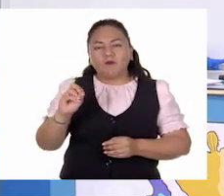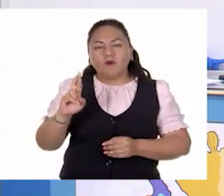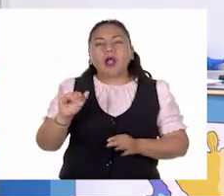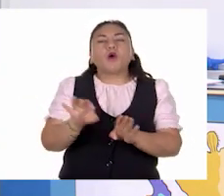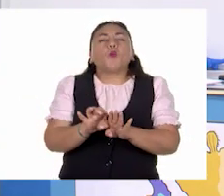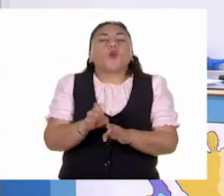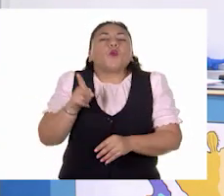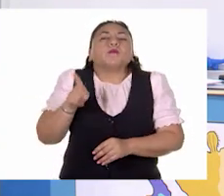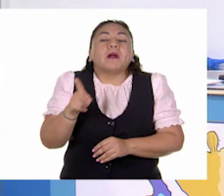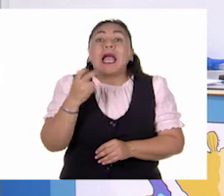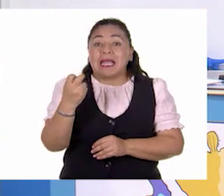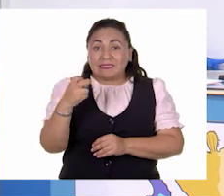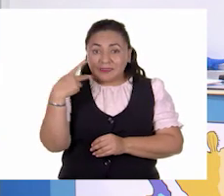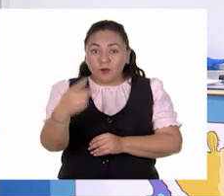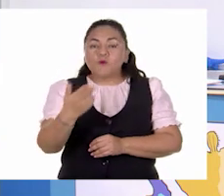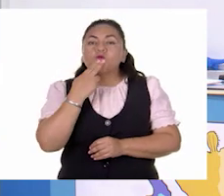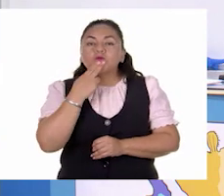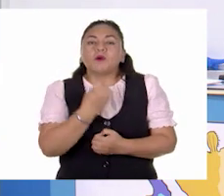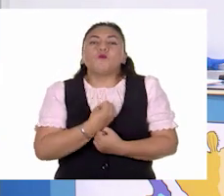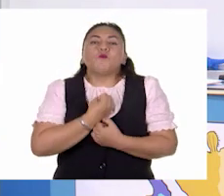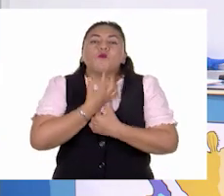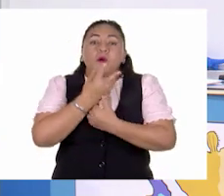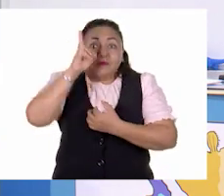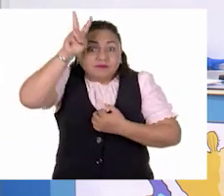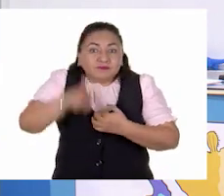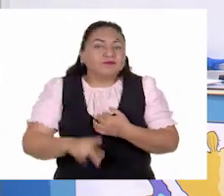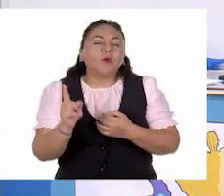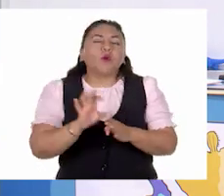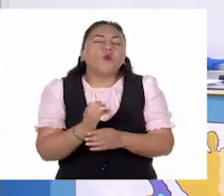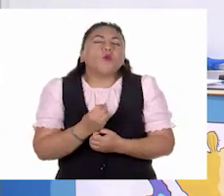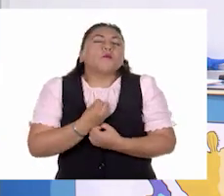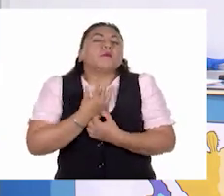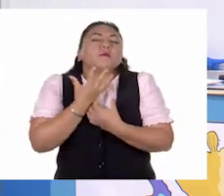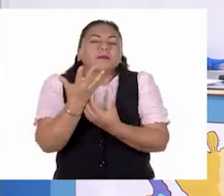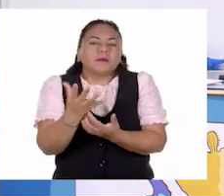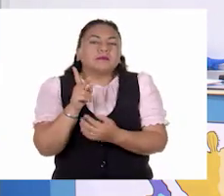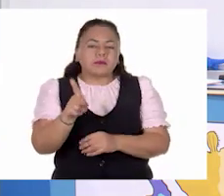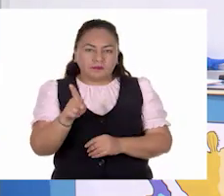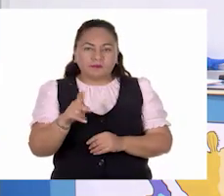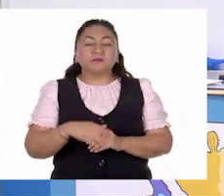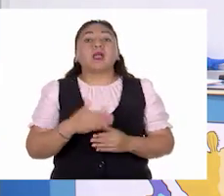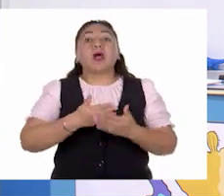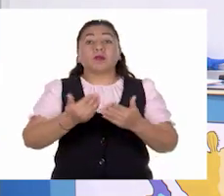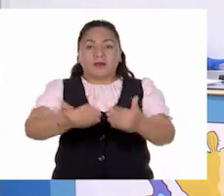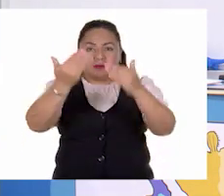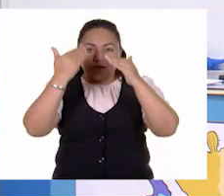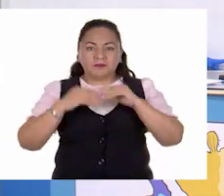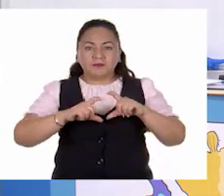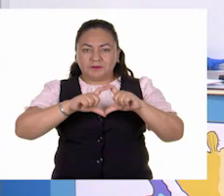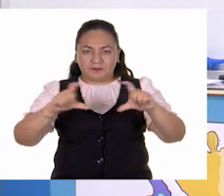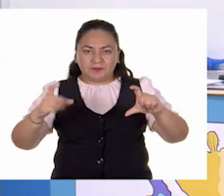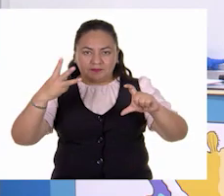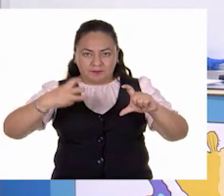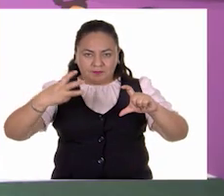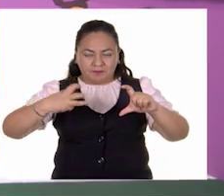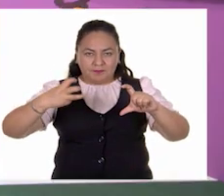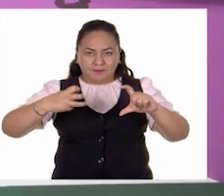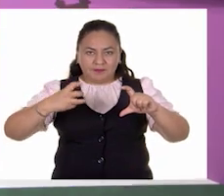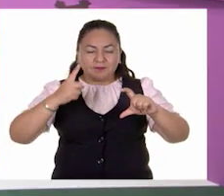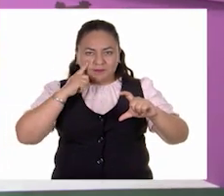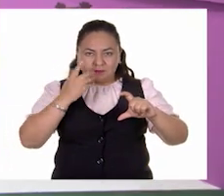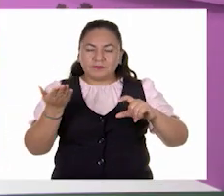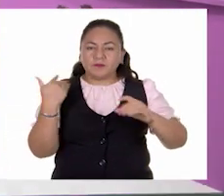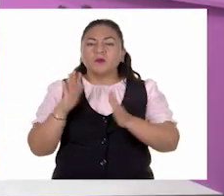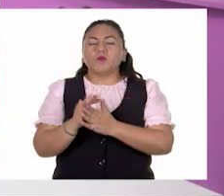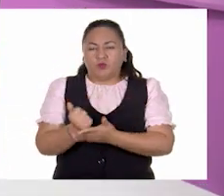principales del lenguaje poético. Ahora, vamos a releer la tercera estrofa. Vamos a verla, estudiantes en casa.